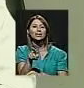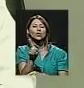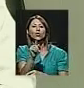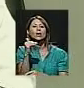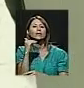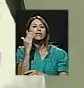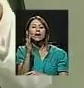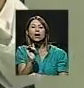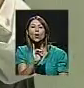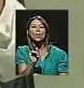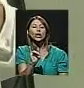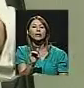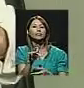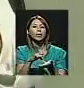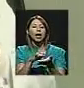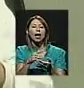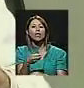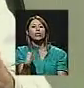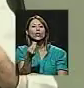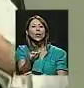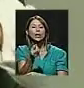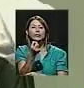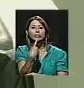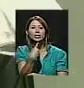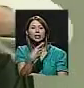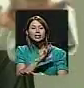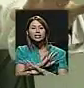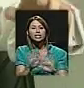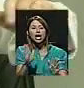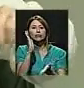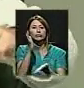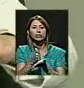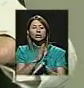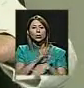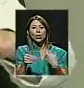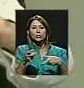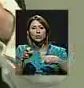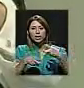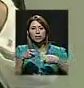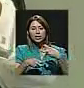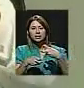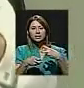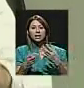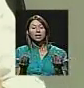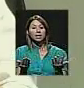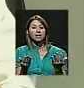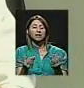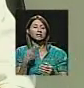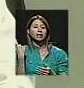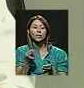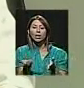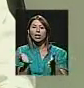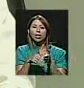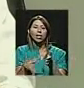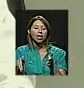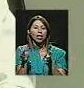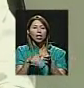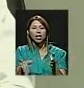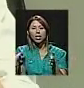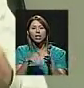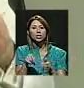que tome esta pastillita y se le va a quitar todos los problemas. Y es que con mucha frecuencia me ha tocado